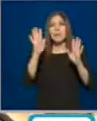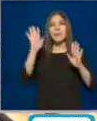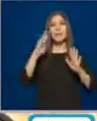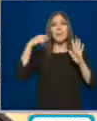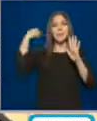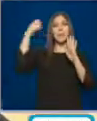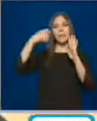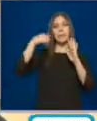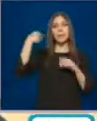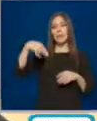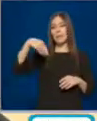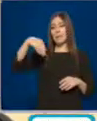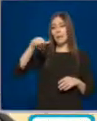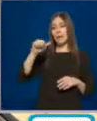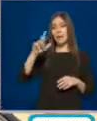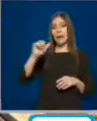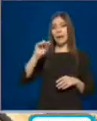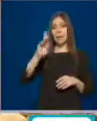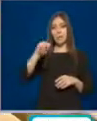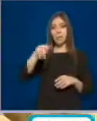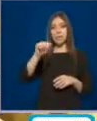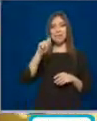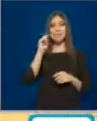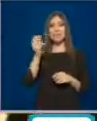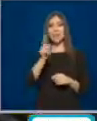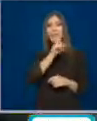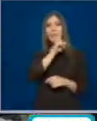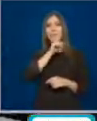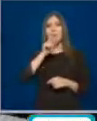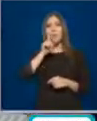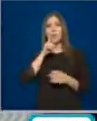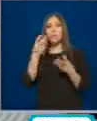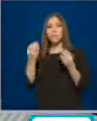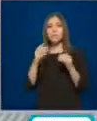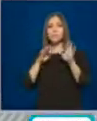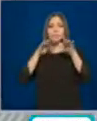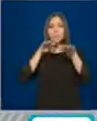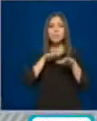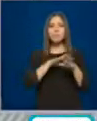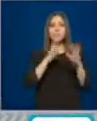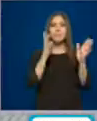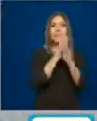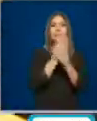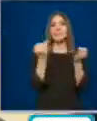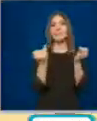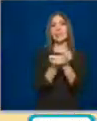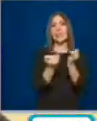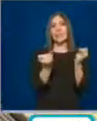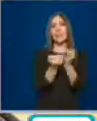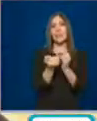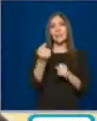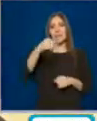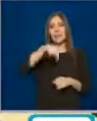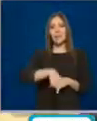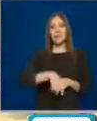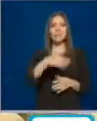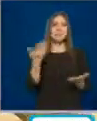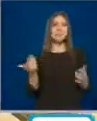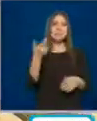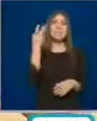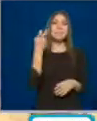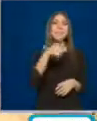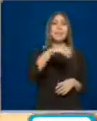esa marabunta que van todas las hormigas por ahí y por acá. Lo que sí, ya sé, tío Alberto, no se me ha